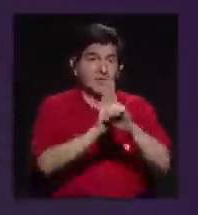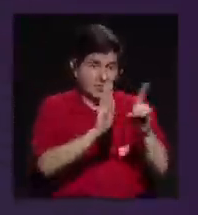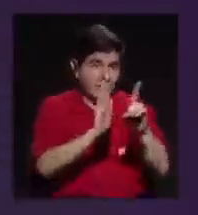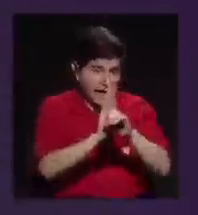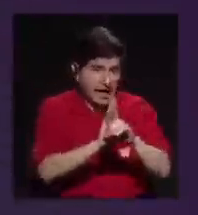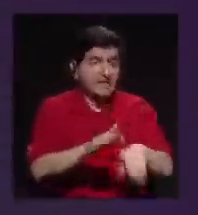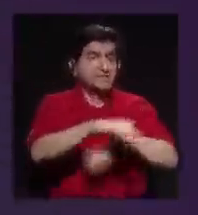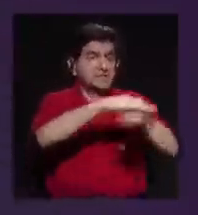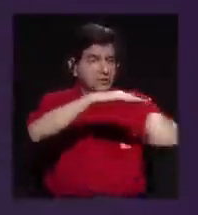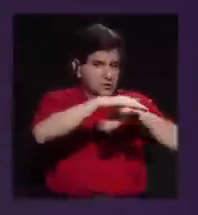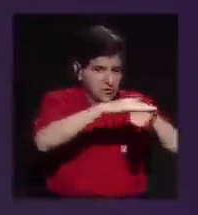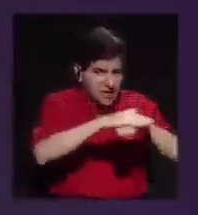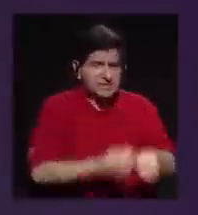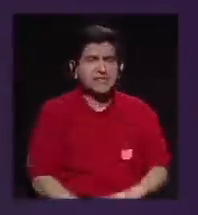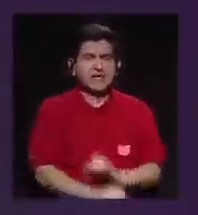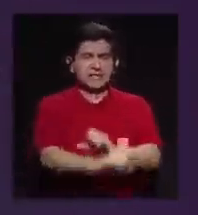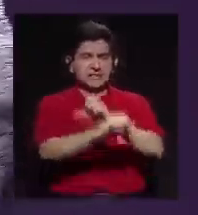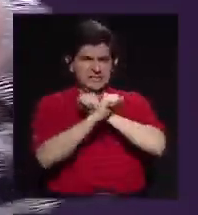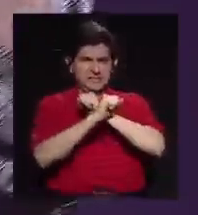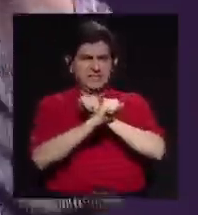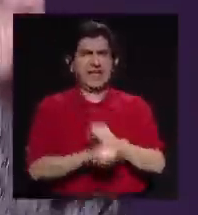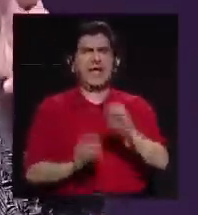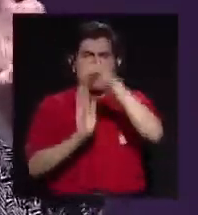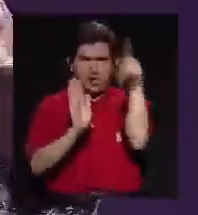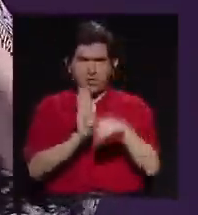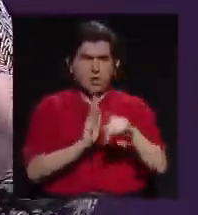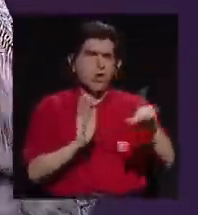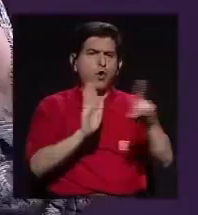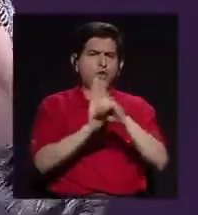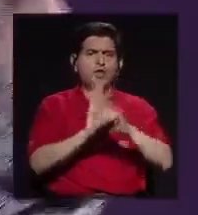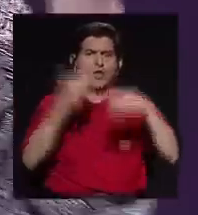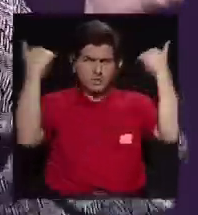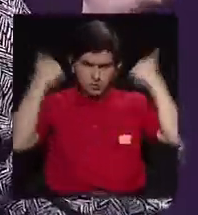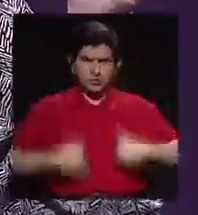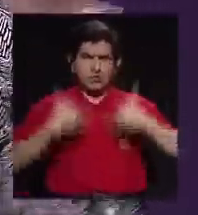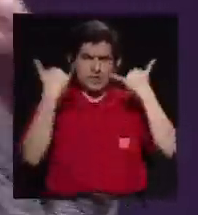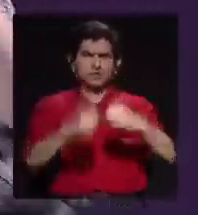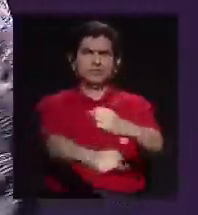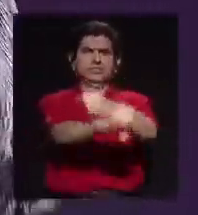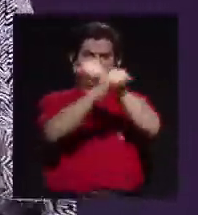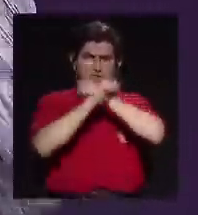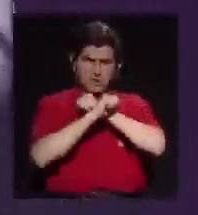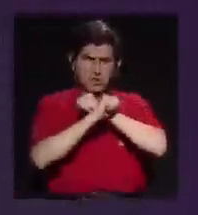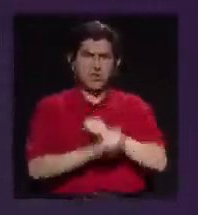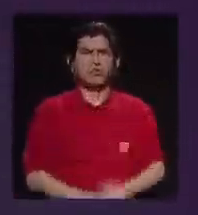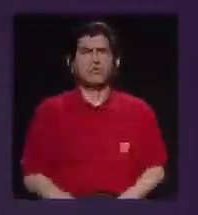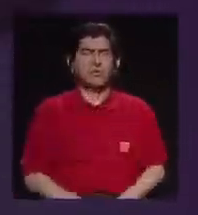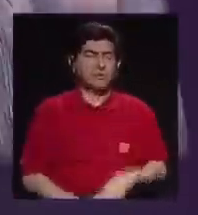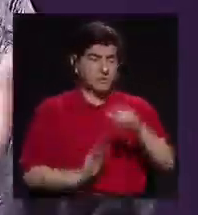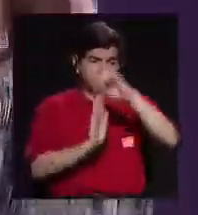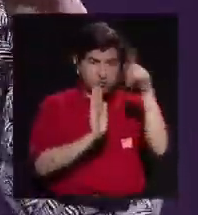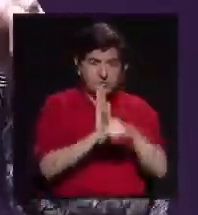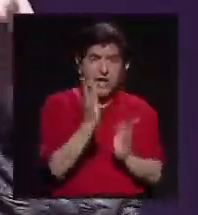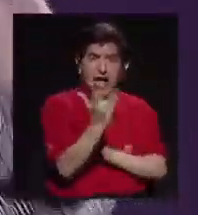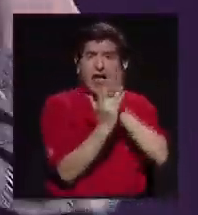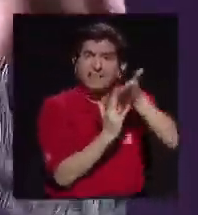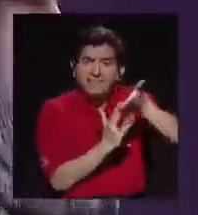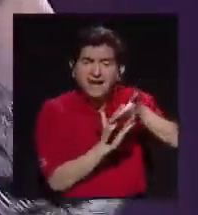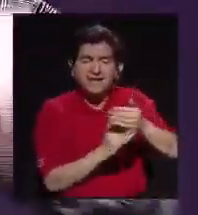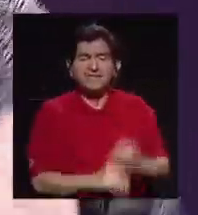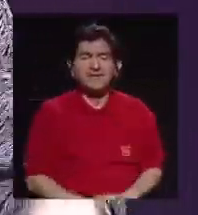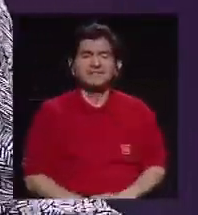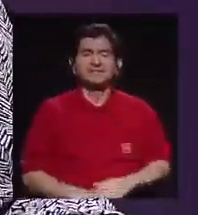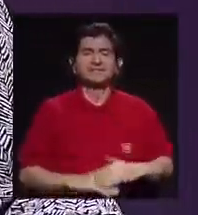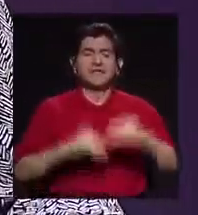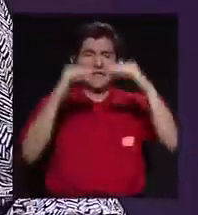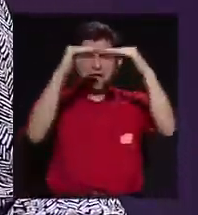ya sea fundamentales, garantizados en la Constitución o algunos derechos humanos incluso garantizados constitucionalmente a través, digamos, de la jerarquía